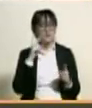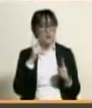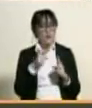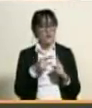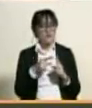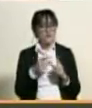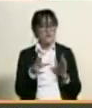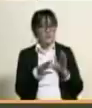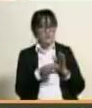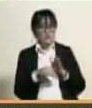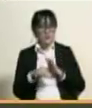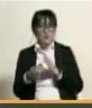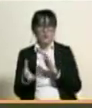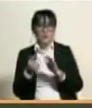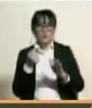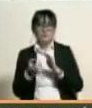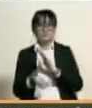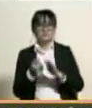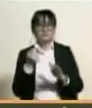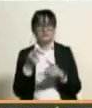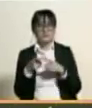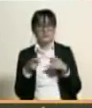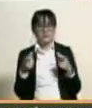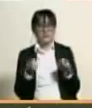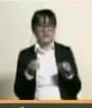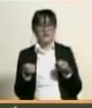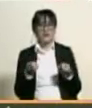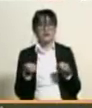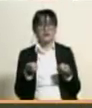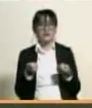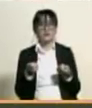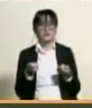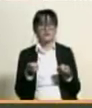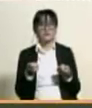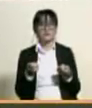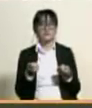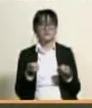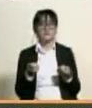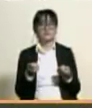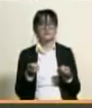el contrabando de extracción del papel moneda, y por